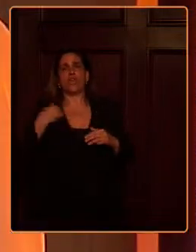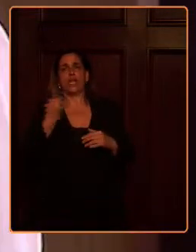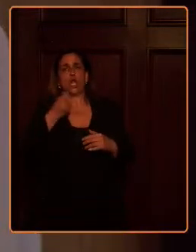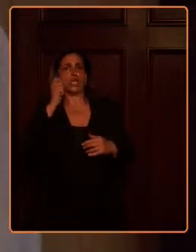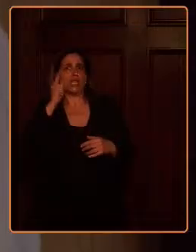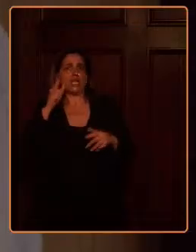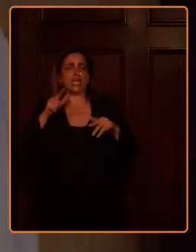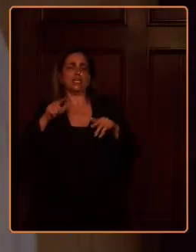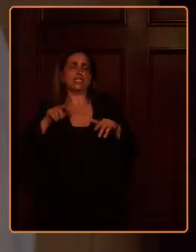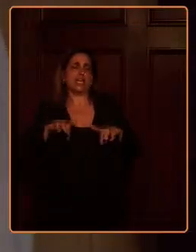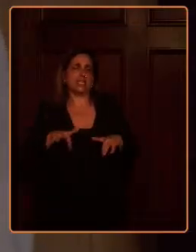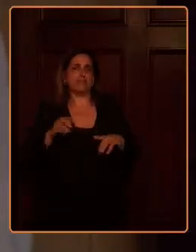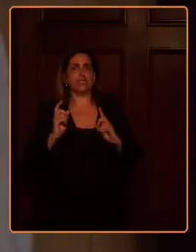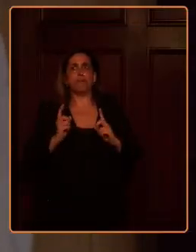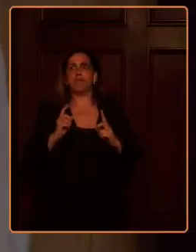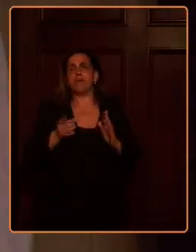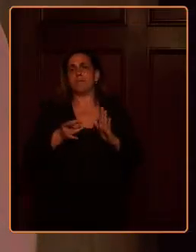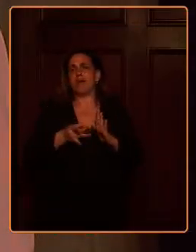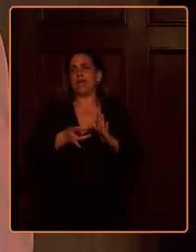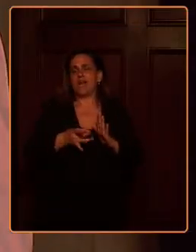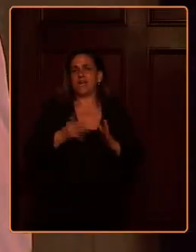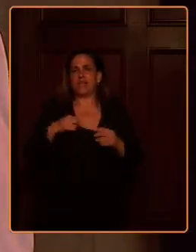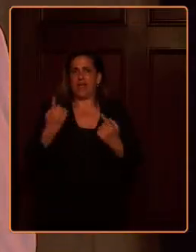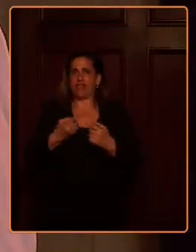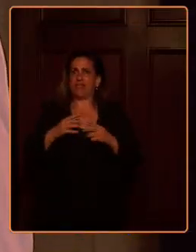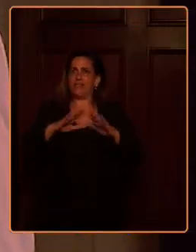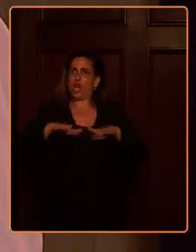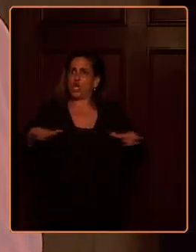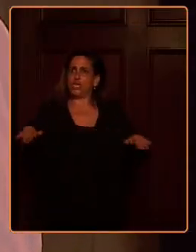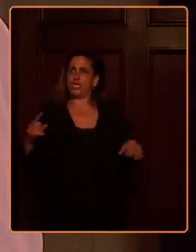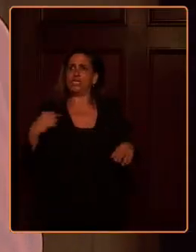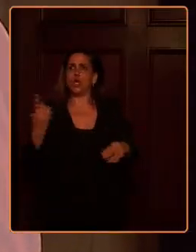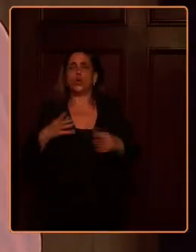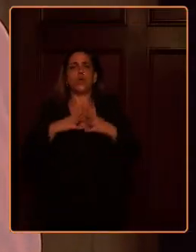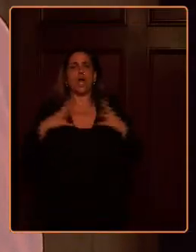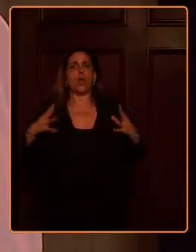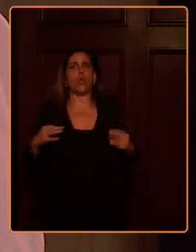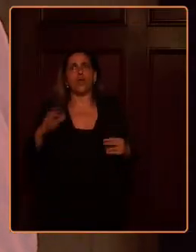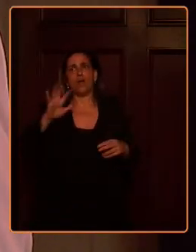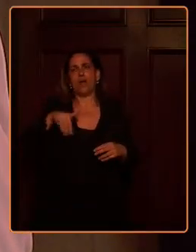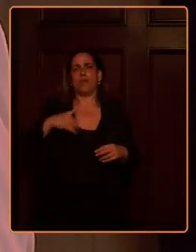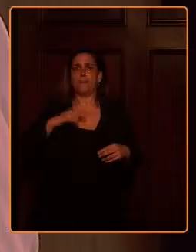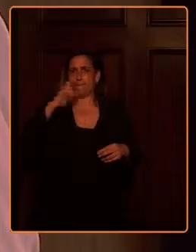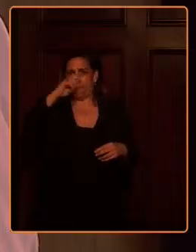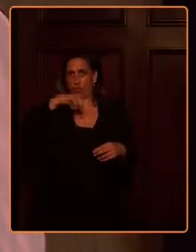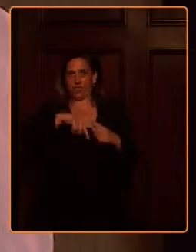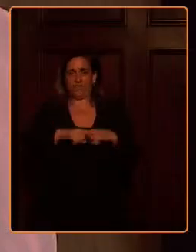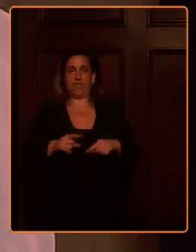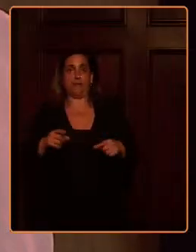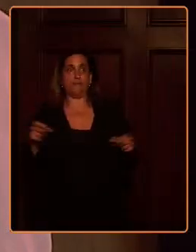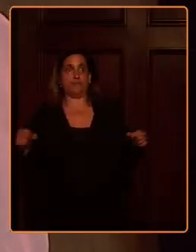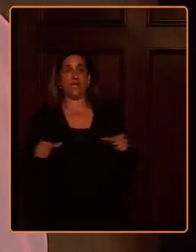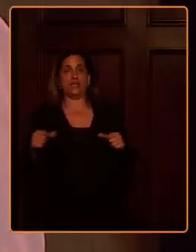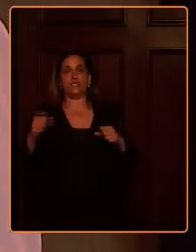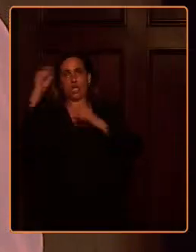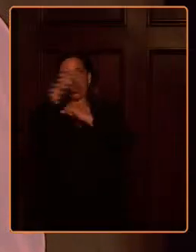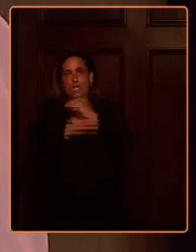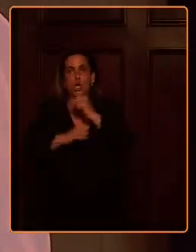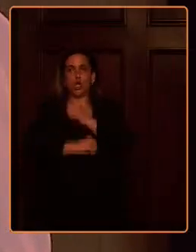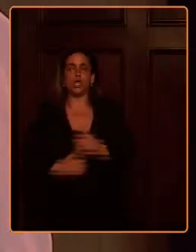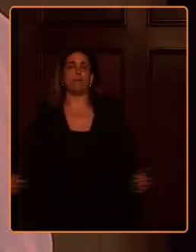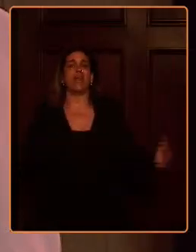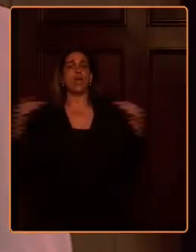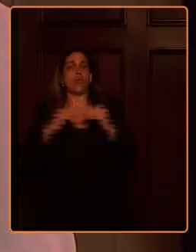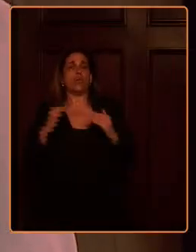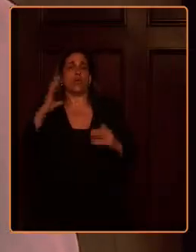con la misma calidad que lo hacen los niños en una escuela en el centro de Montevideo. Y eso es tecnología para la igualdad de